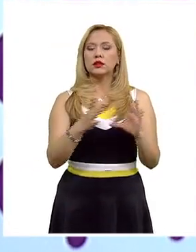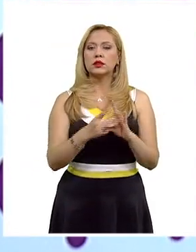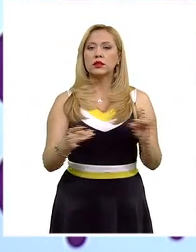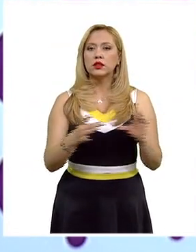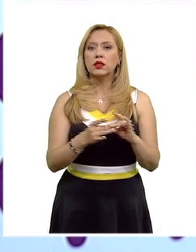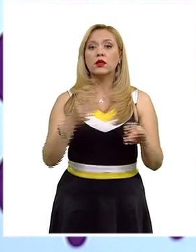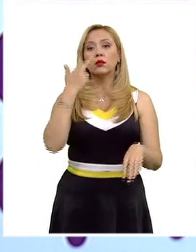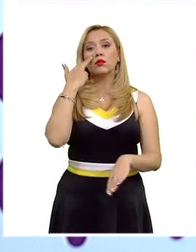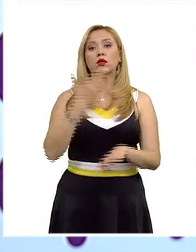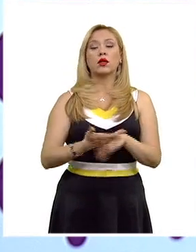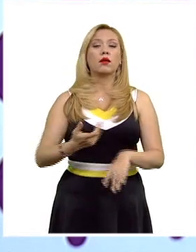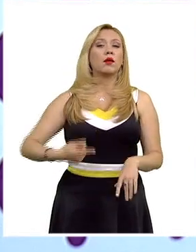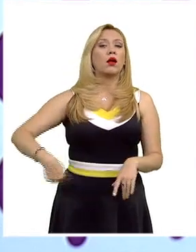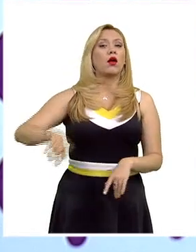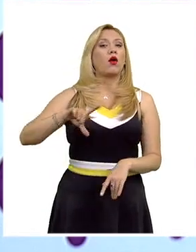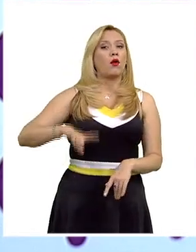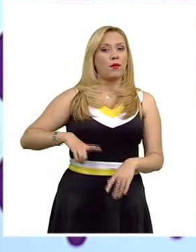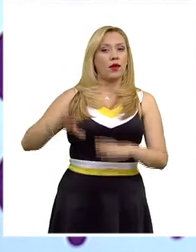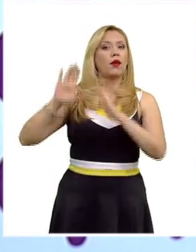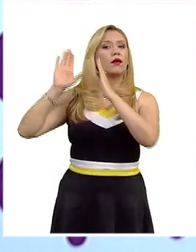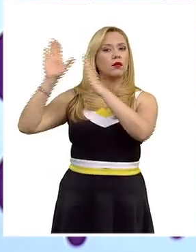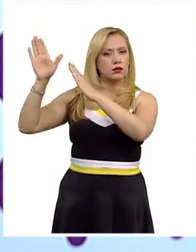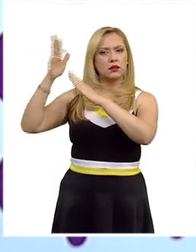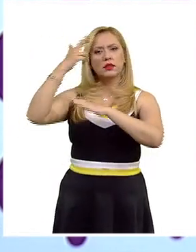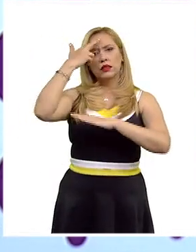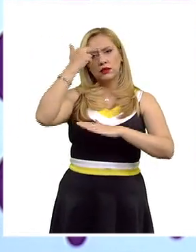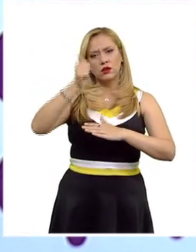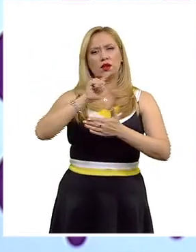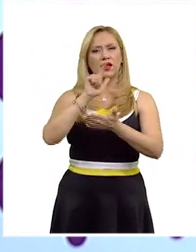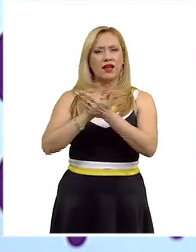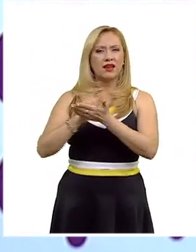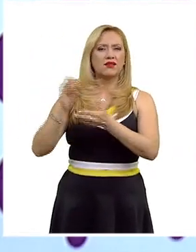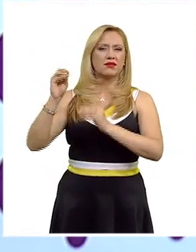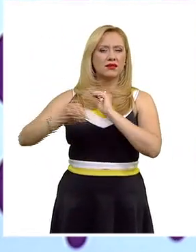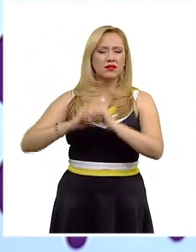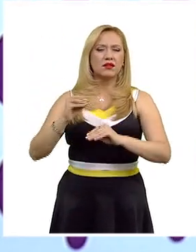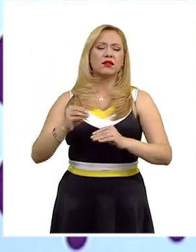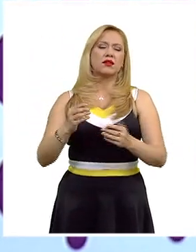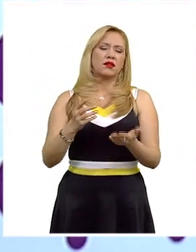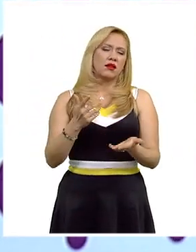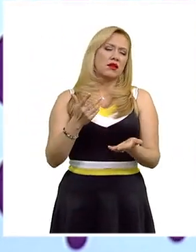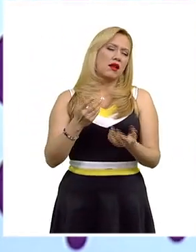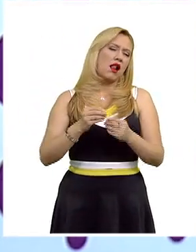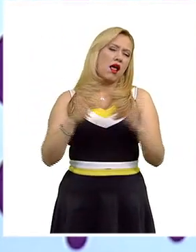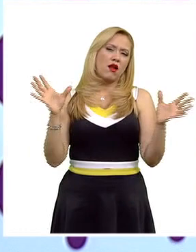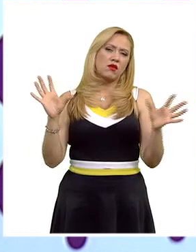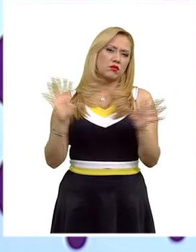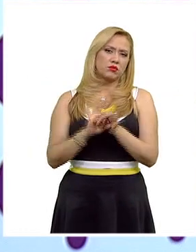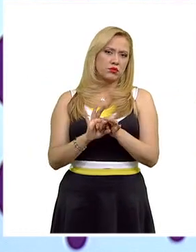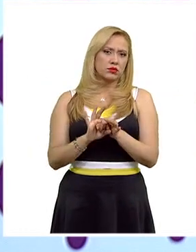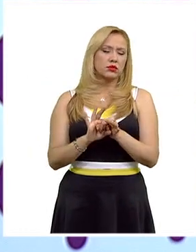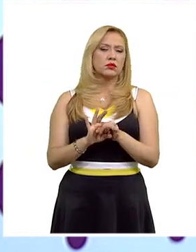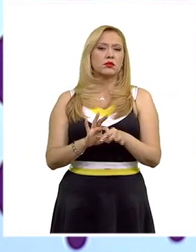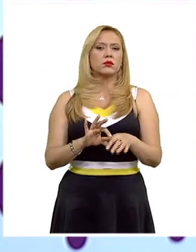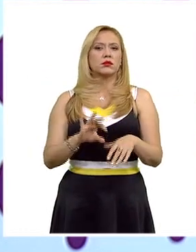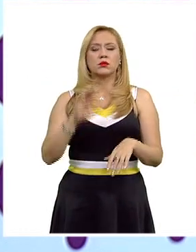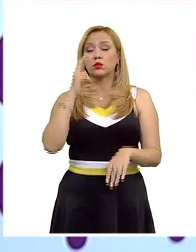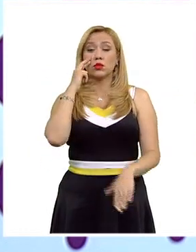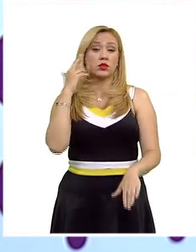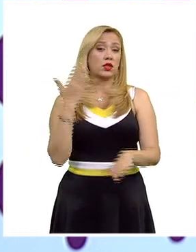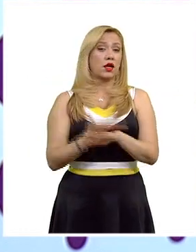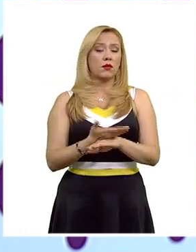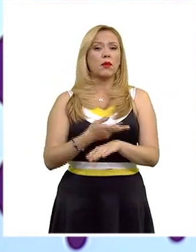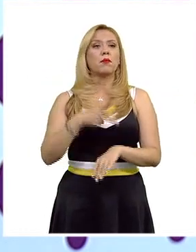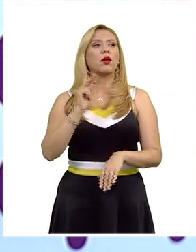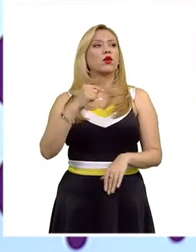estas responsabilidades del Estado y que desde luego, bueno, pues tienen que ver con el ámbito legal, jurídico, que sin duda es una responsabilidad,